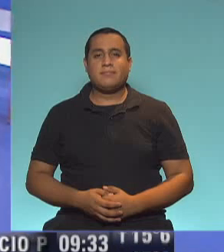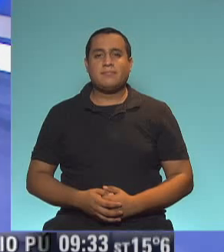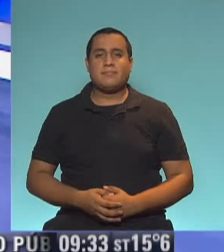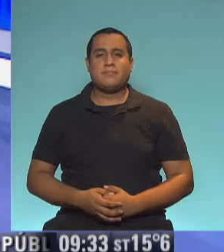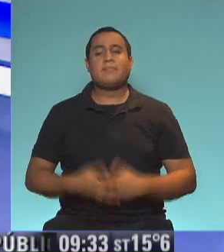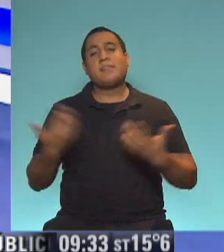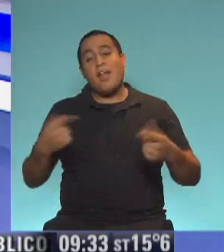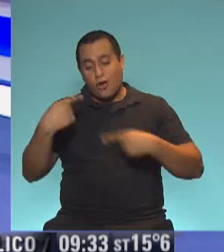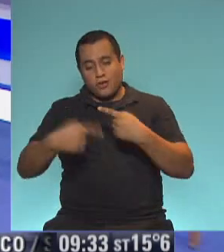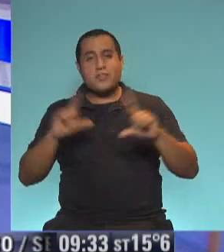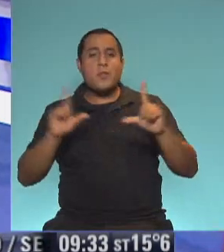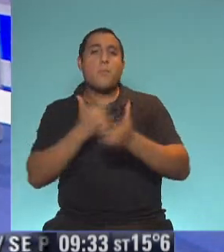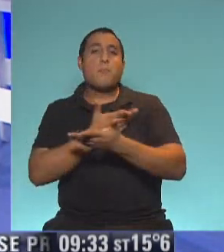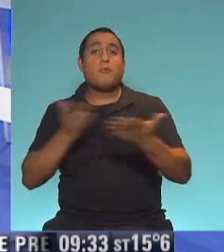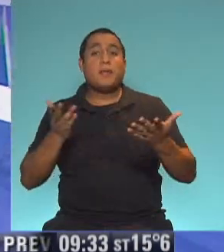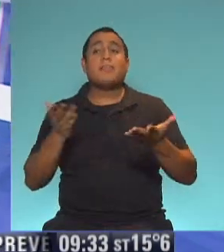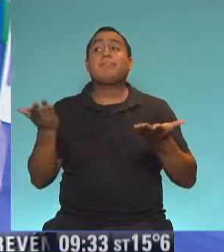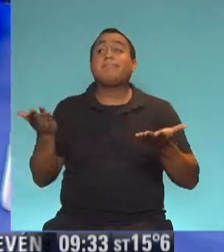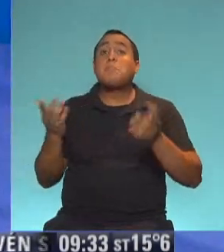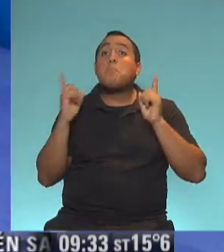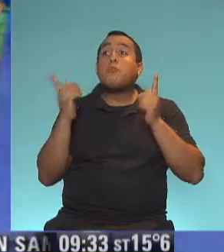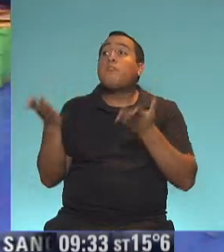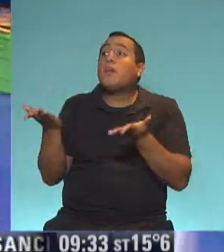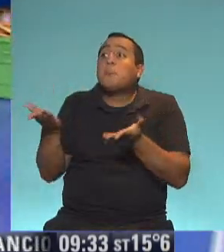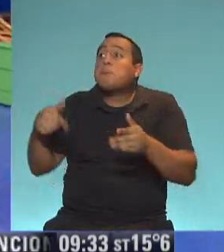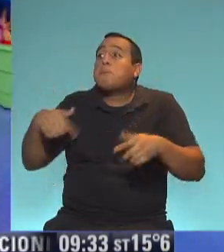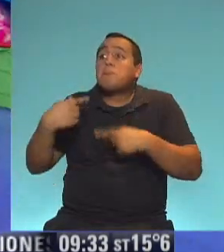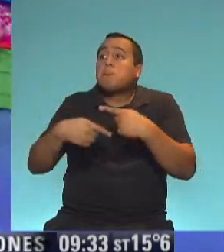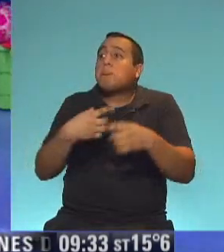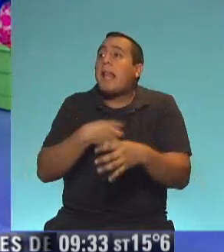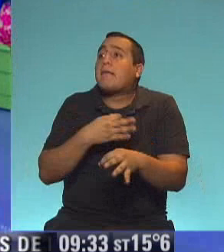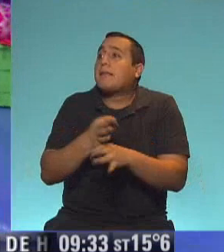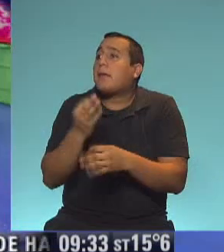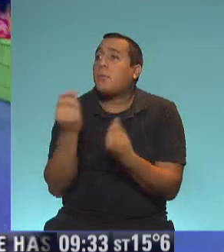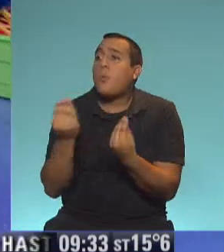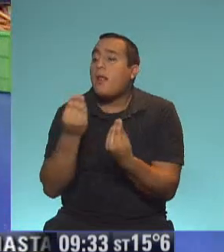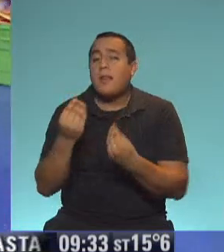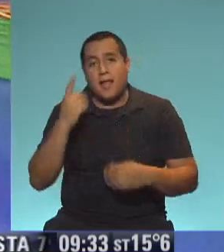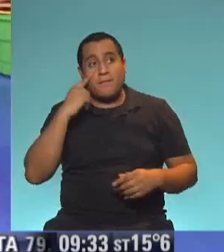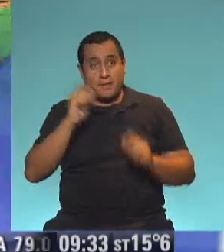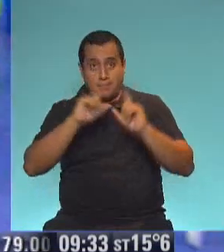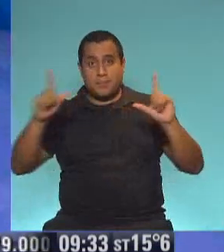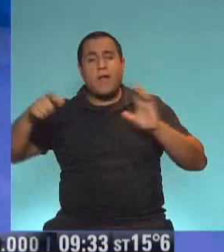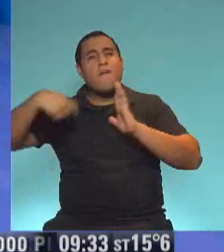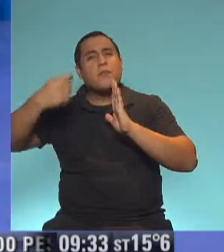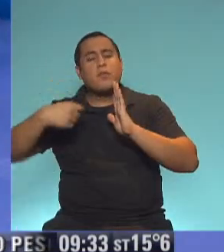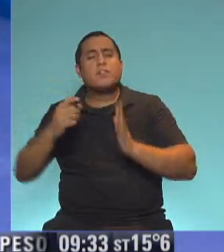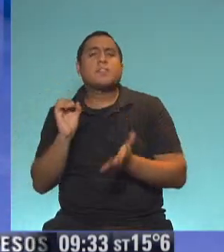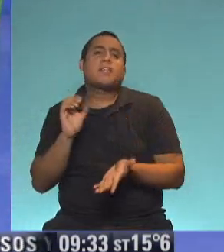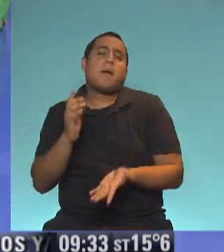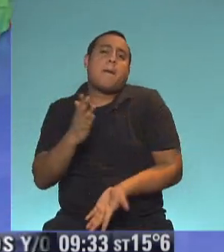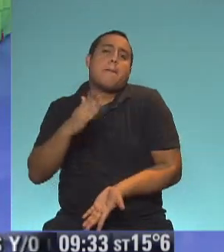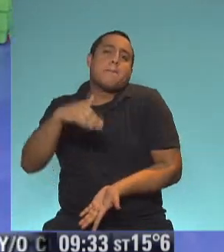De la televisión pública, seño, y ¿cómo sigue la clase? Bien, vamos a empezar mirando un video de mi familia que nos